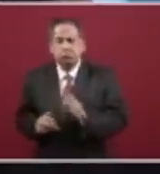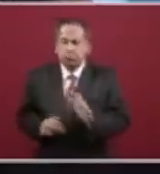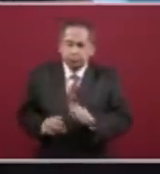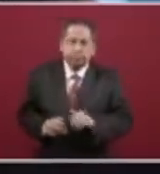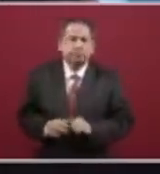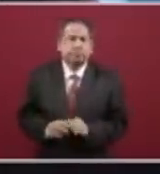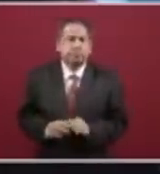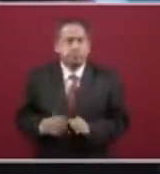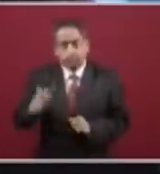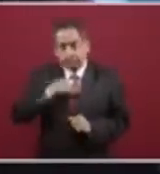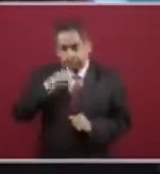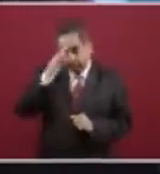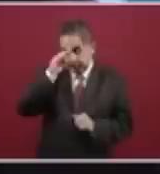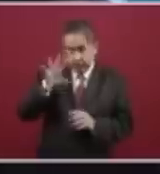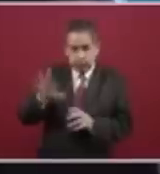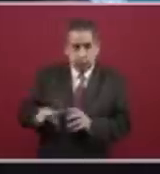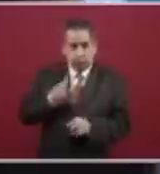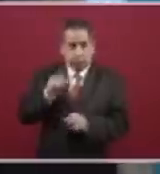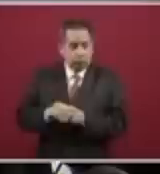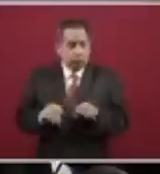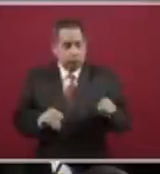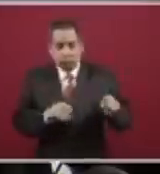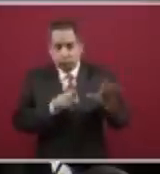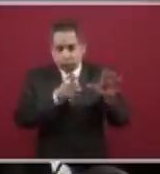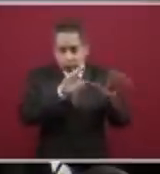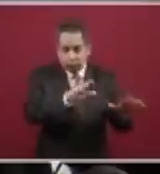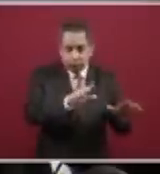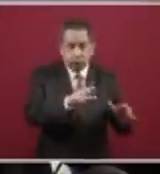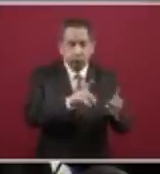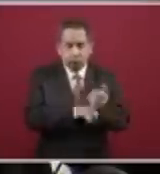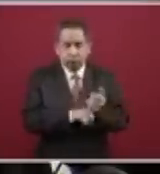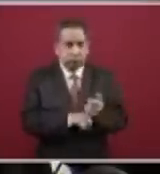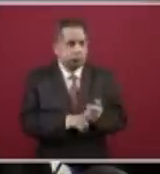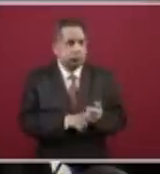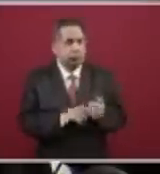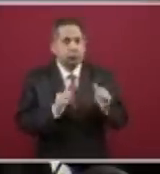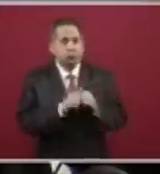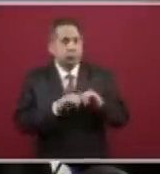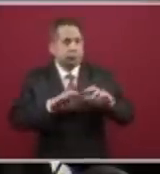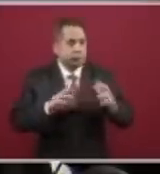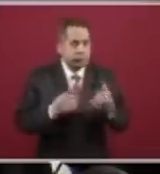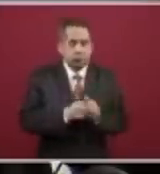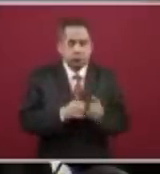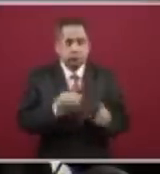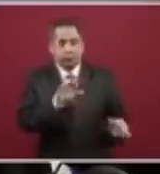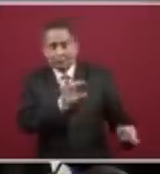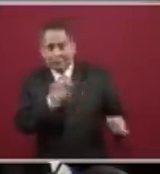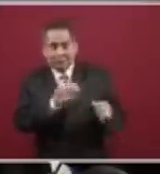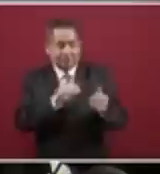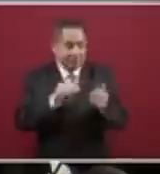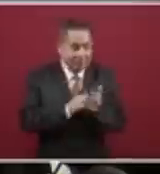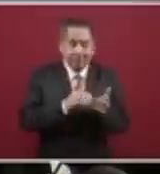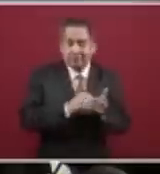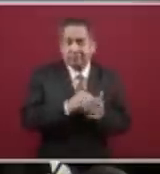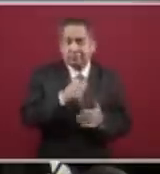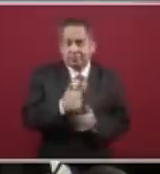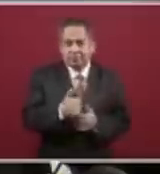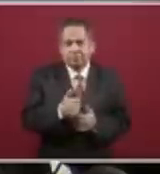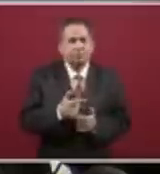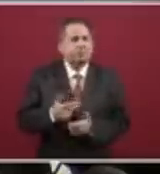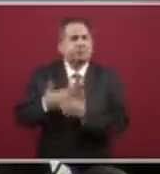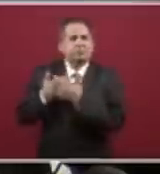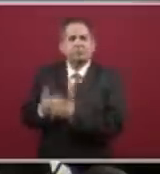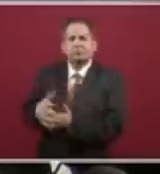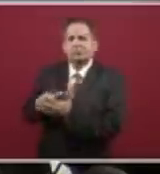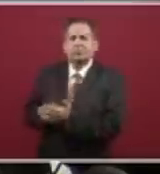proyecto completo en line con los 6 mil 600 mil millones de pesos entonces el ahorro